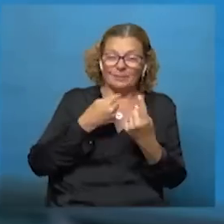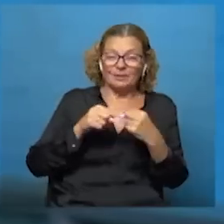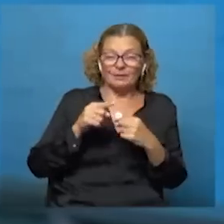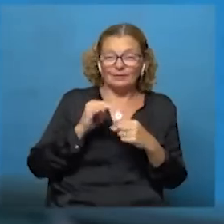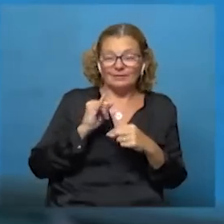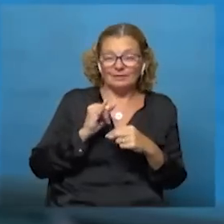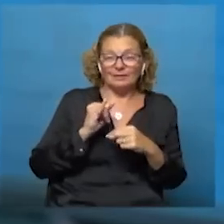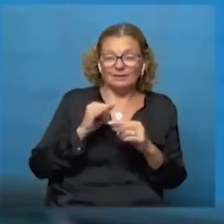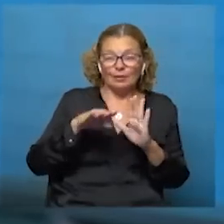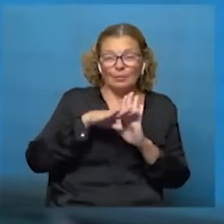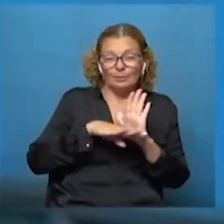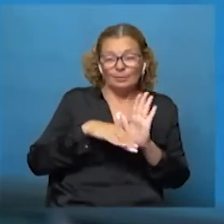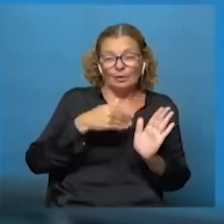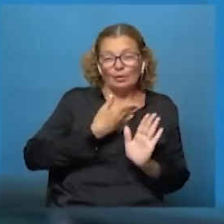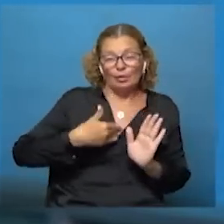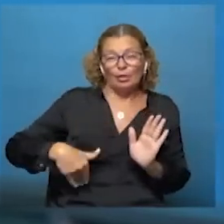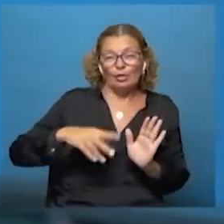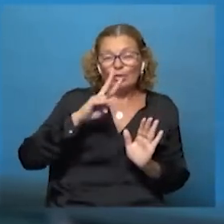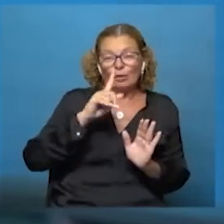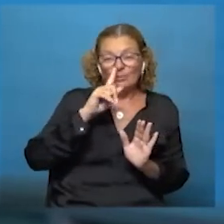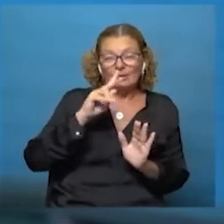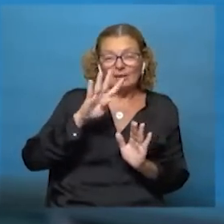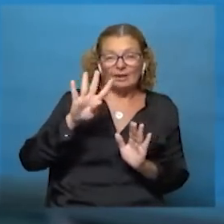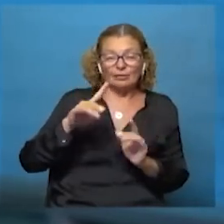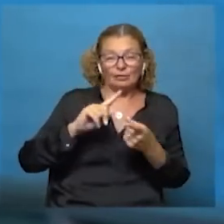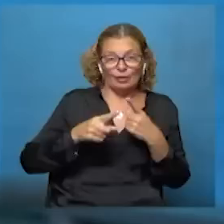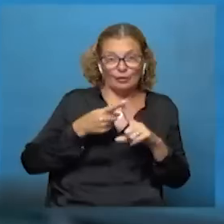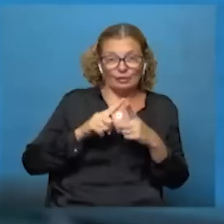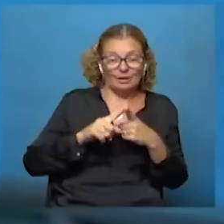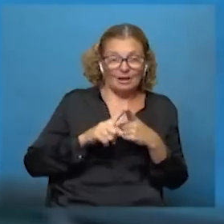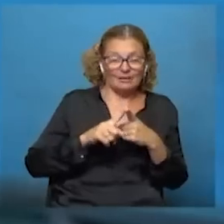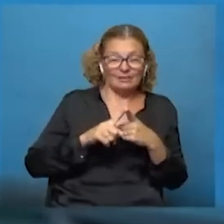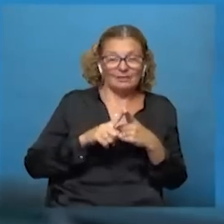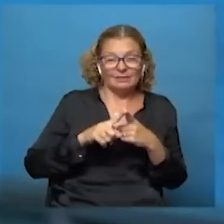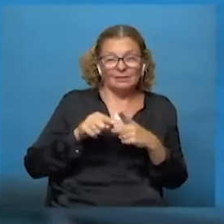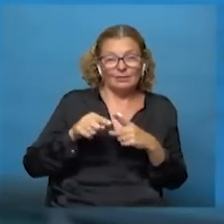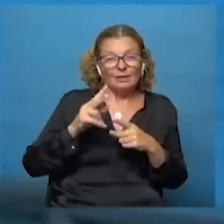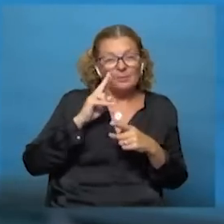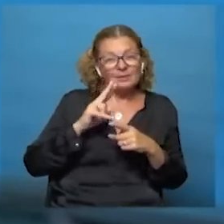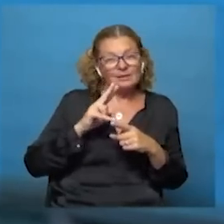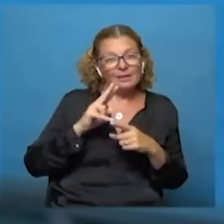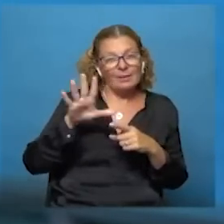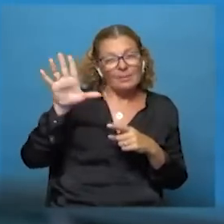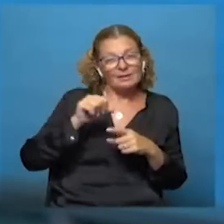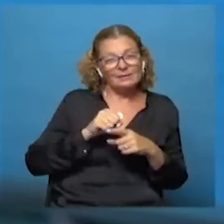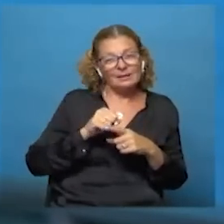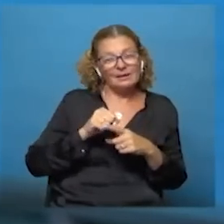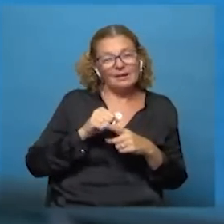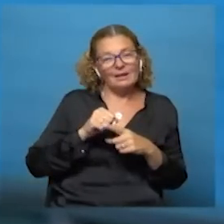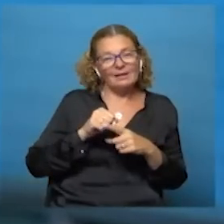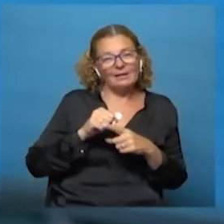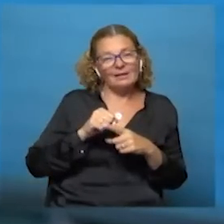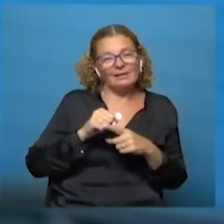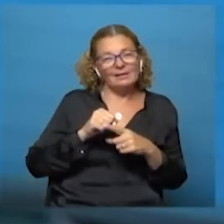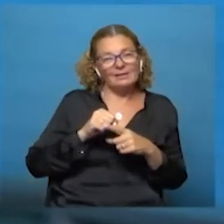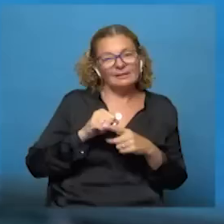la agenda de gobierno 2014 tuve el honor de coordinarla que incluso ahora repasado material para traerla este